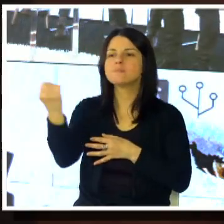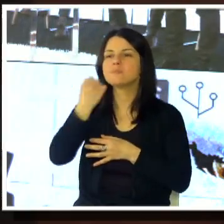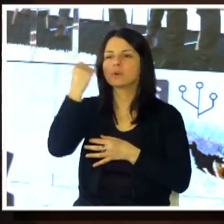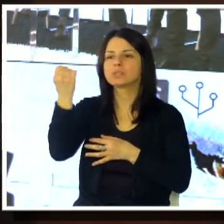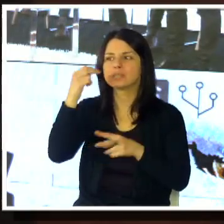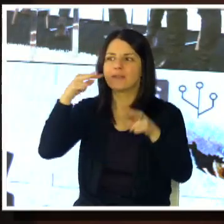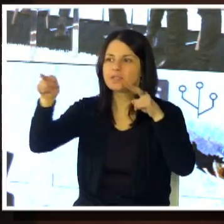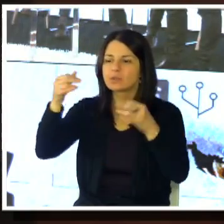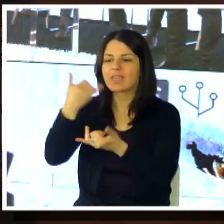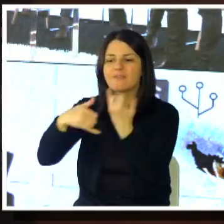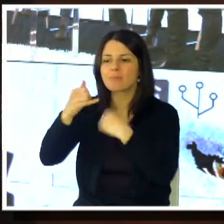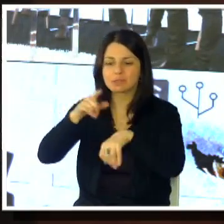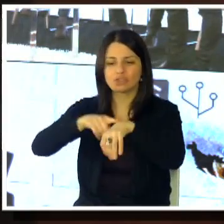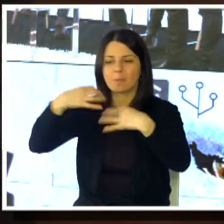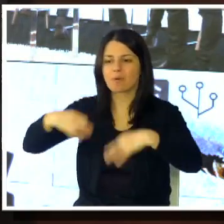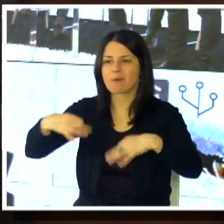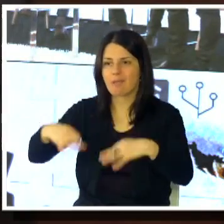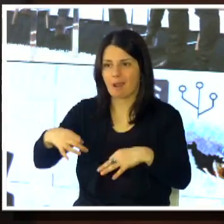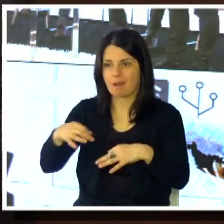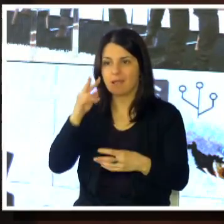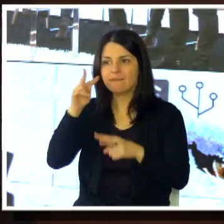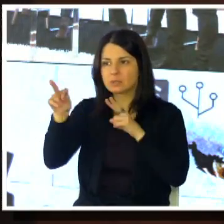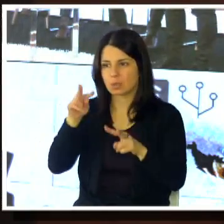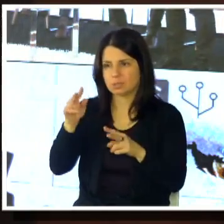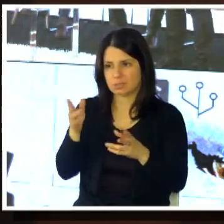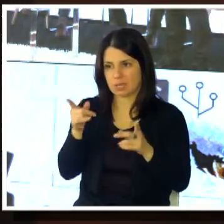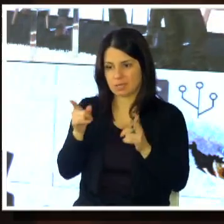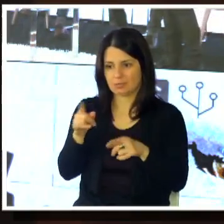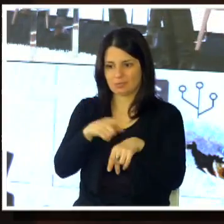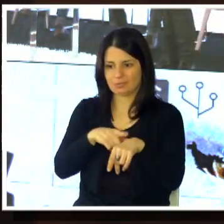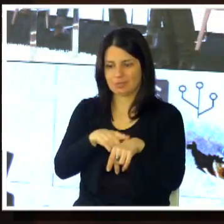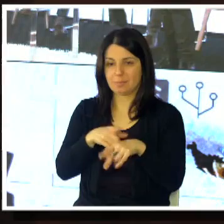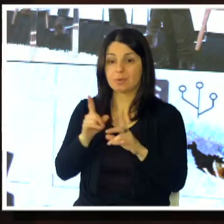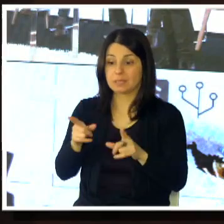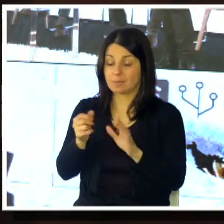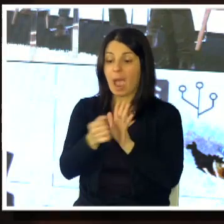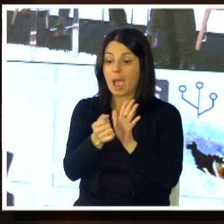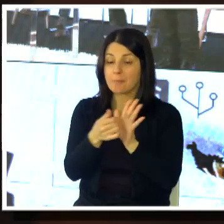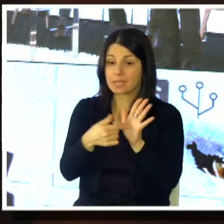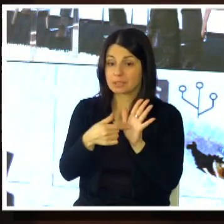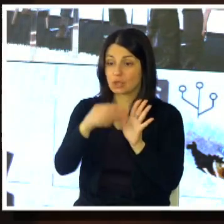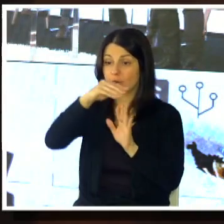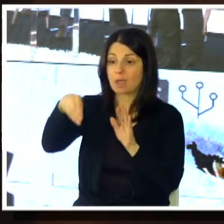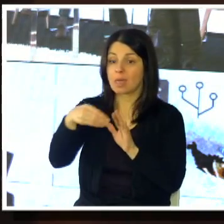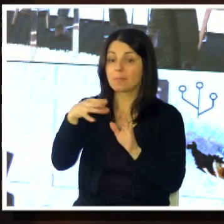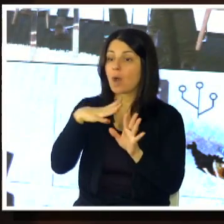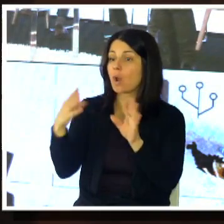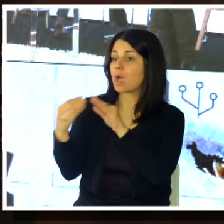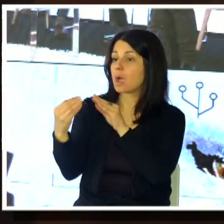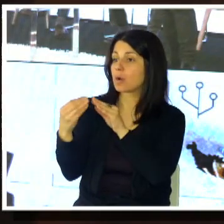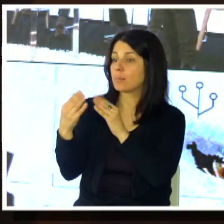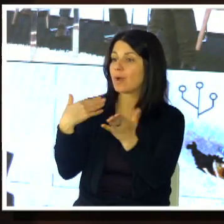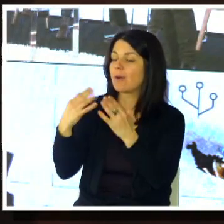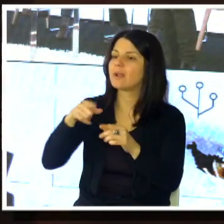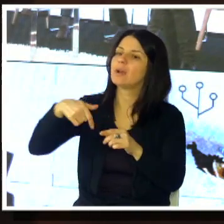los datos en tiempo real y de visualizar el Internet de las cosas. Además de este tipo de aplicaciones, ahora mi compañero les va a hablar de otro